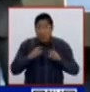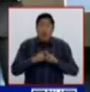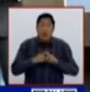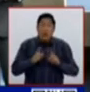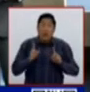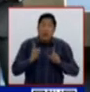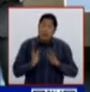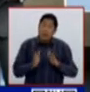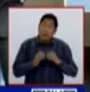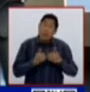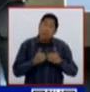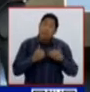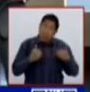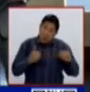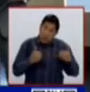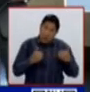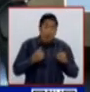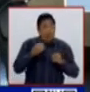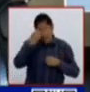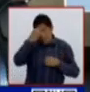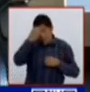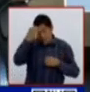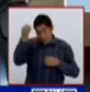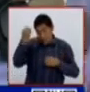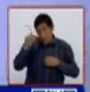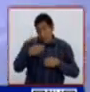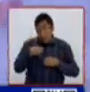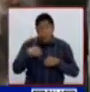en torno a este pedido de la COF.